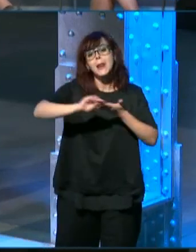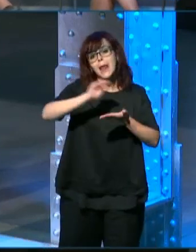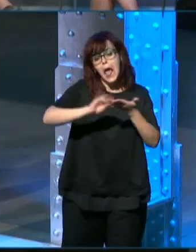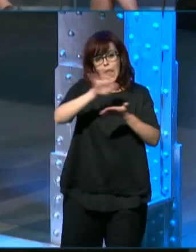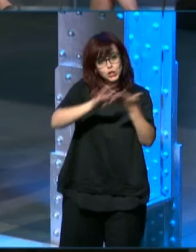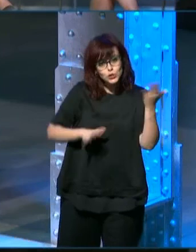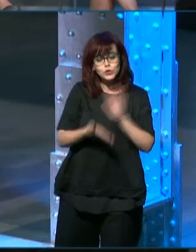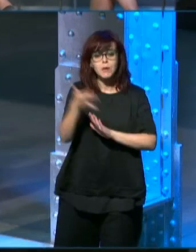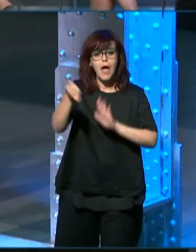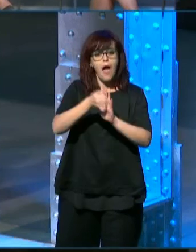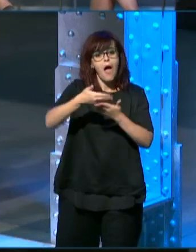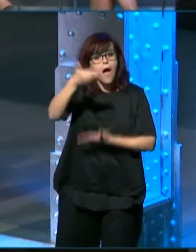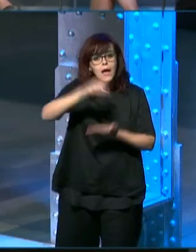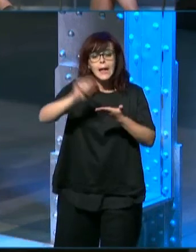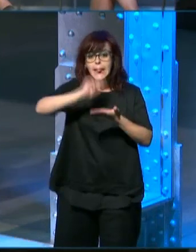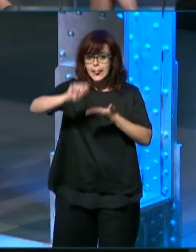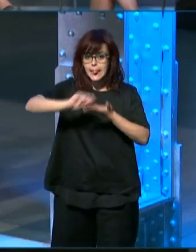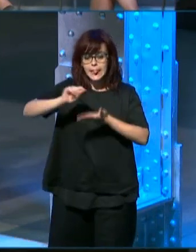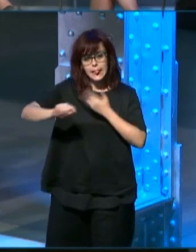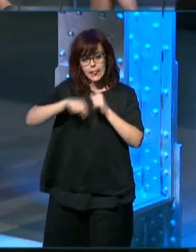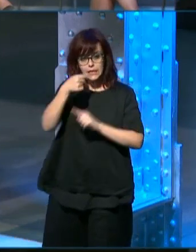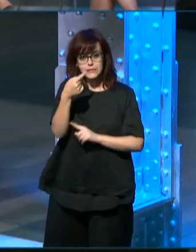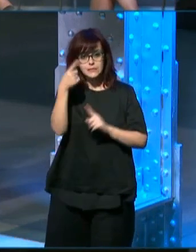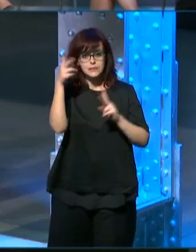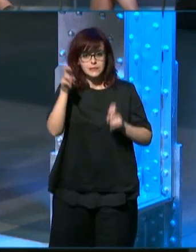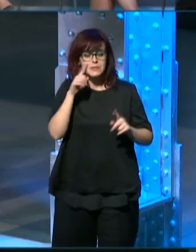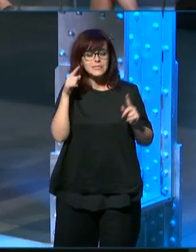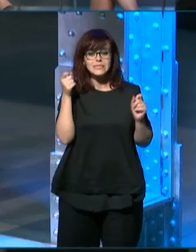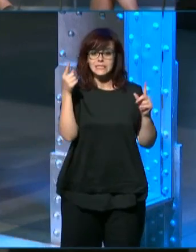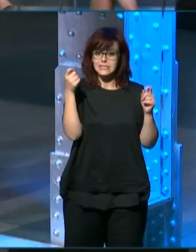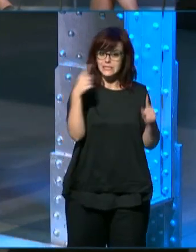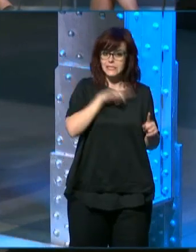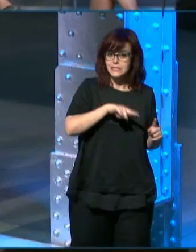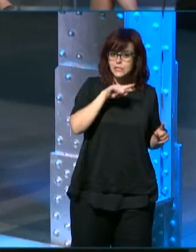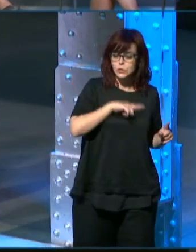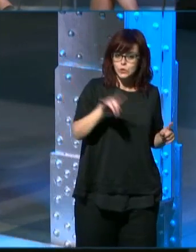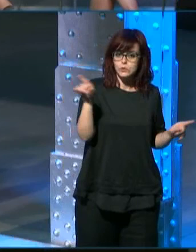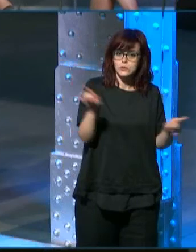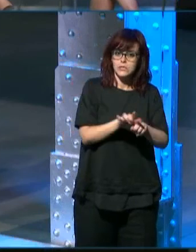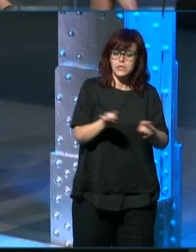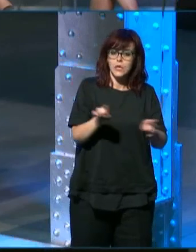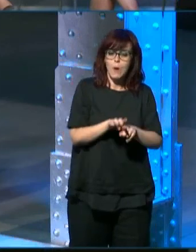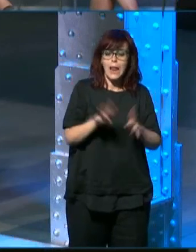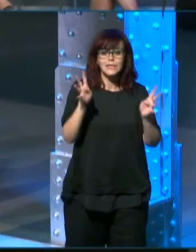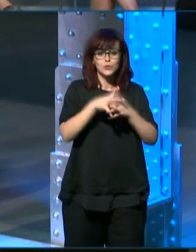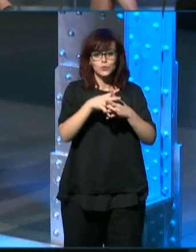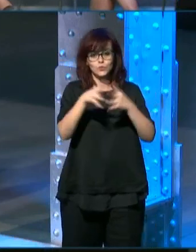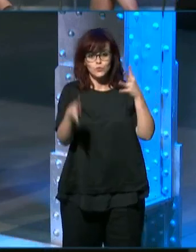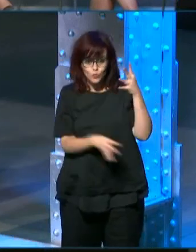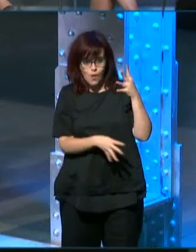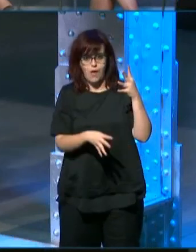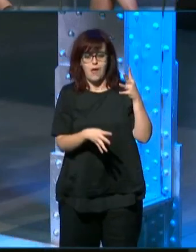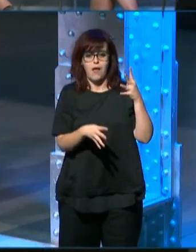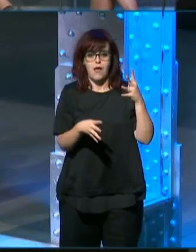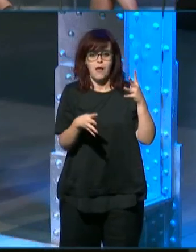que articulo, que construyo, lo que sea, lo que pretendo es un poco desestructurar